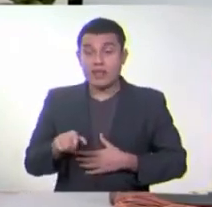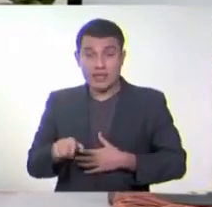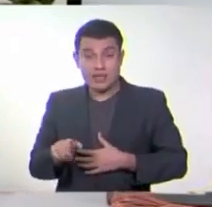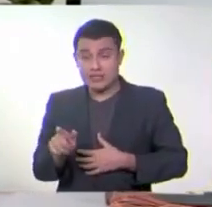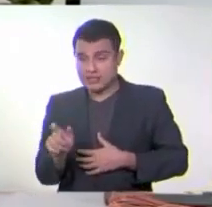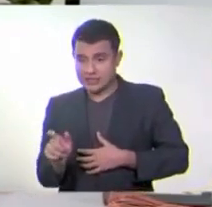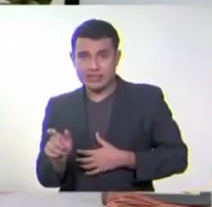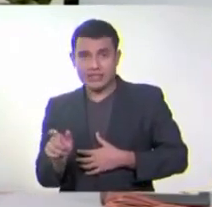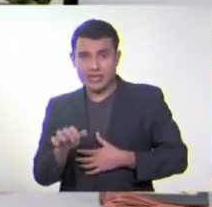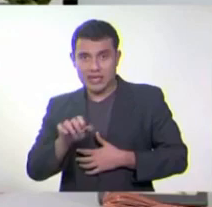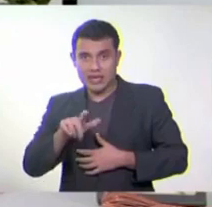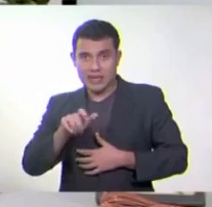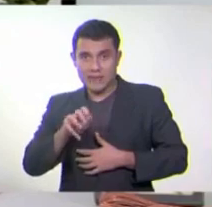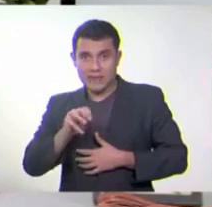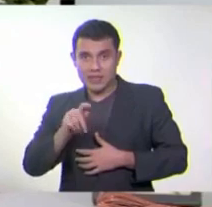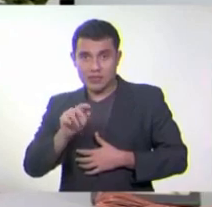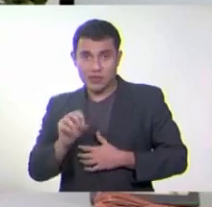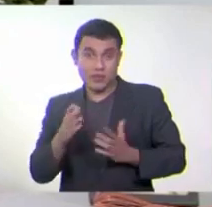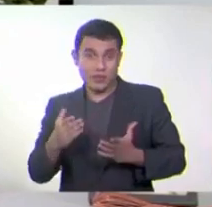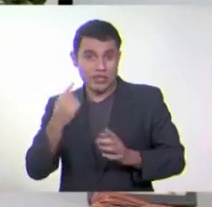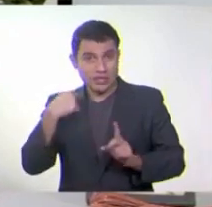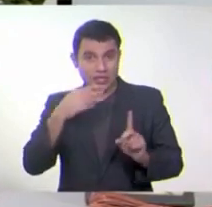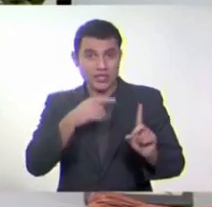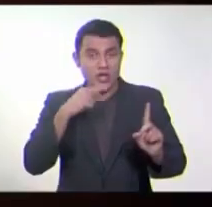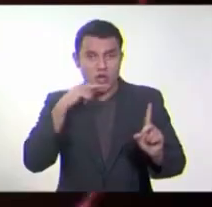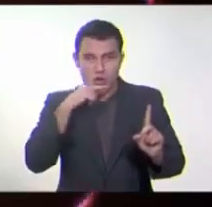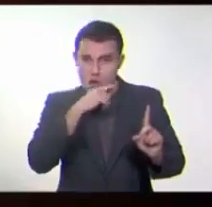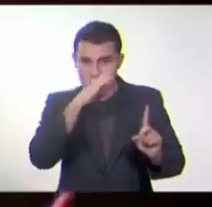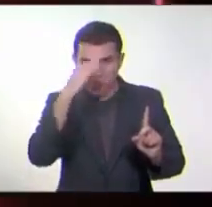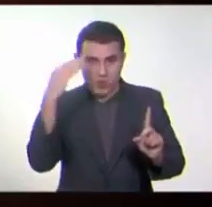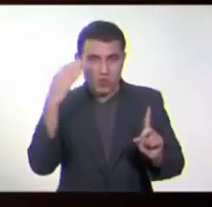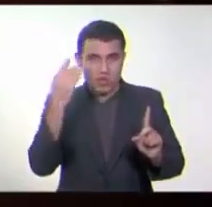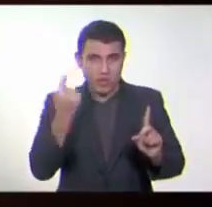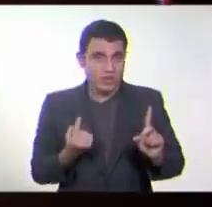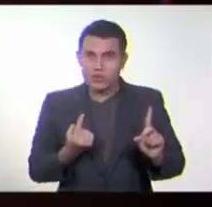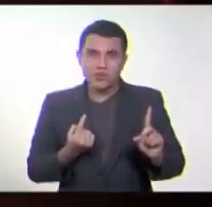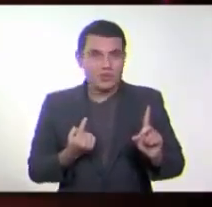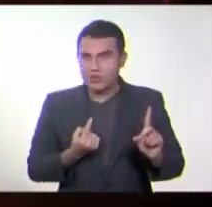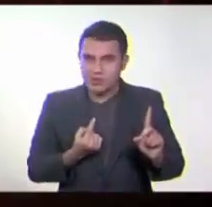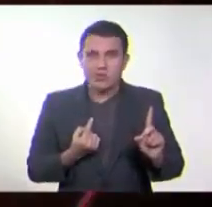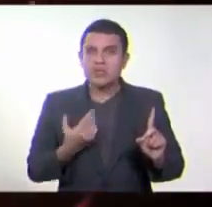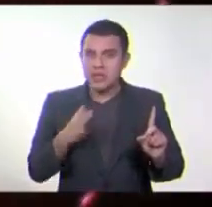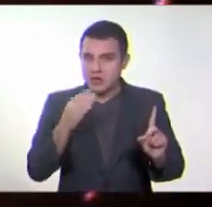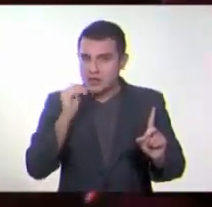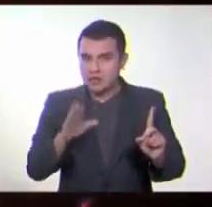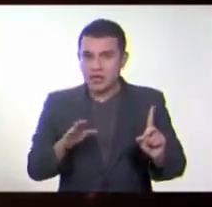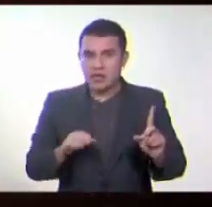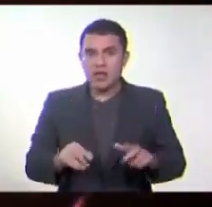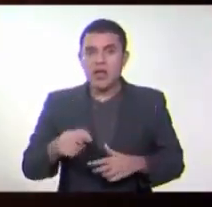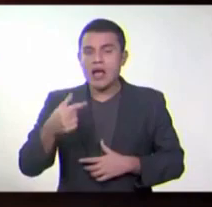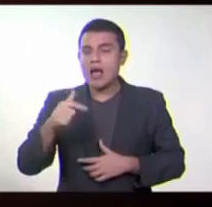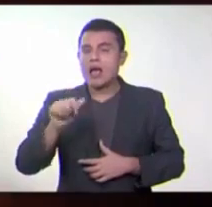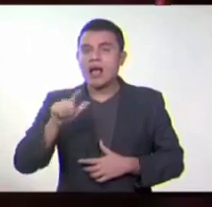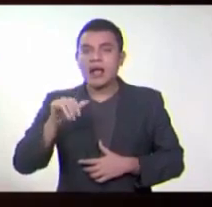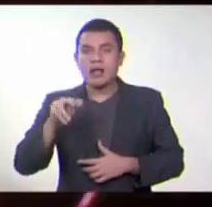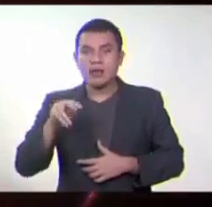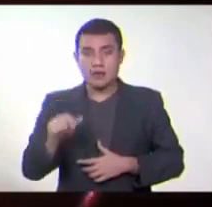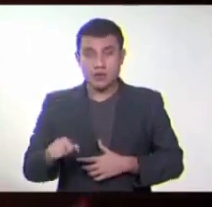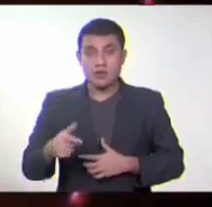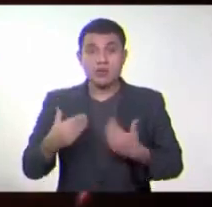elemento que Dmitri Mendeleev había predicho, y es el galio. Tenía las propiedades de